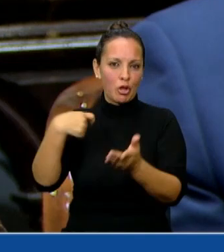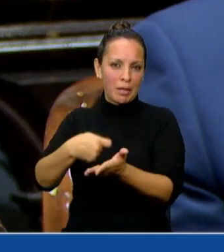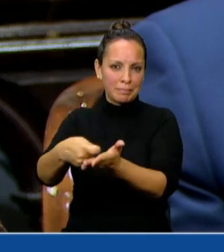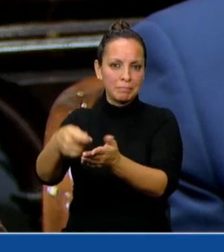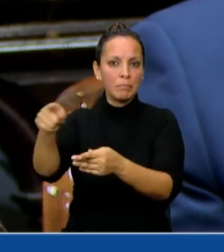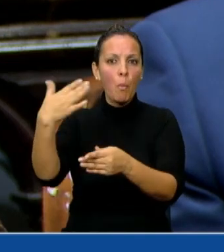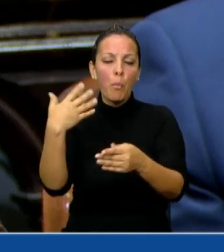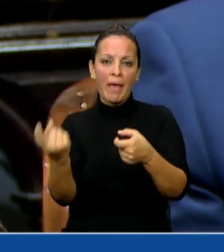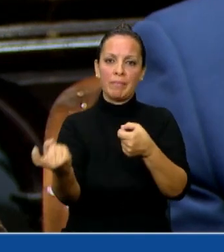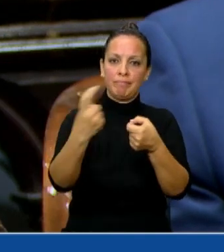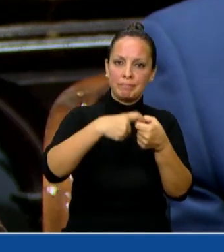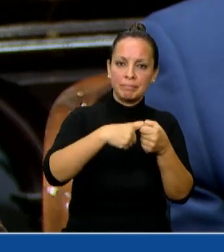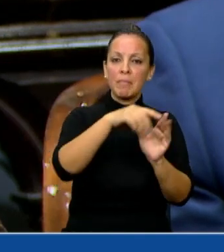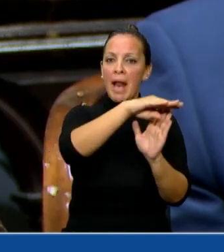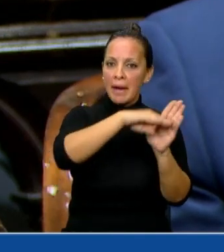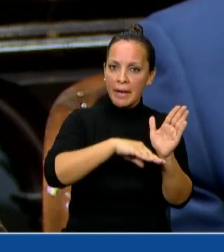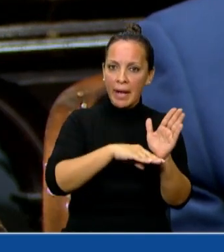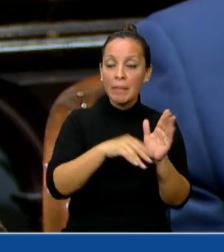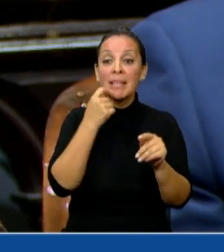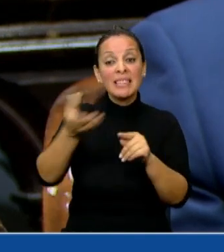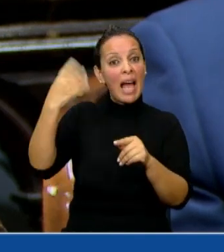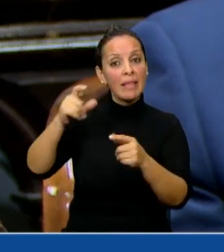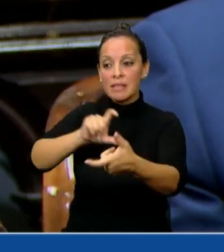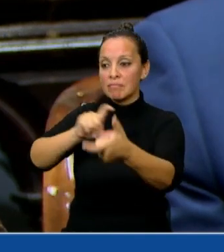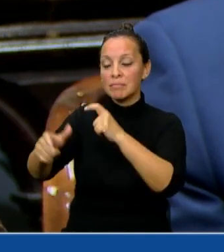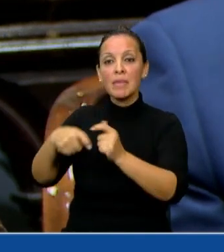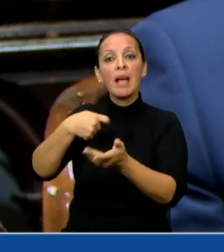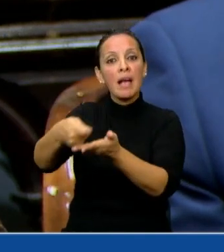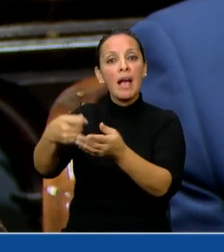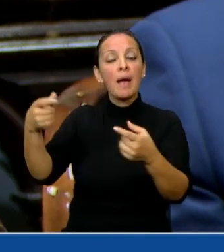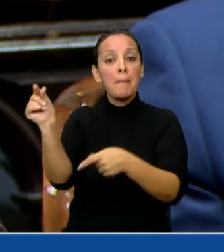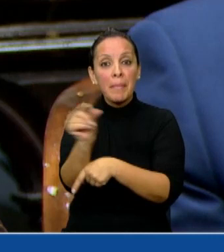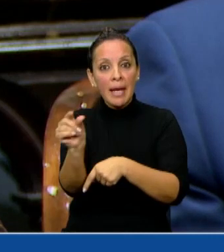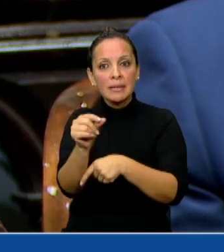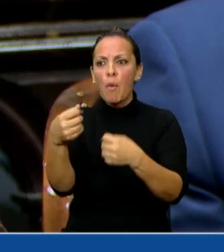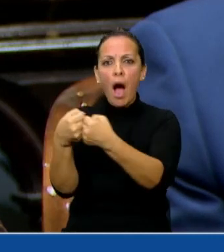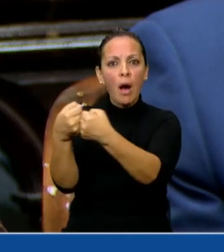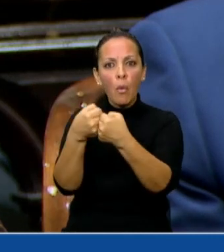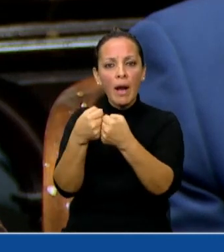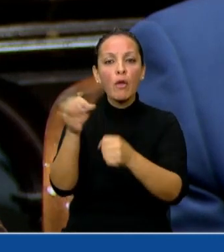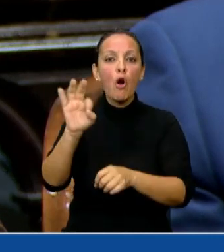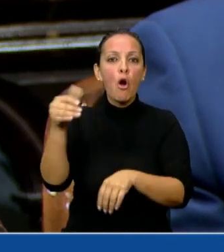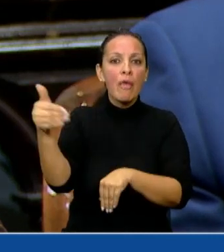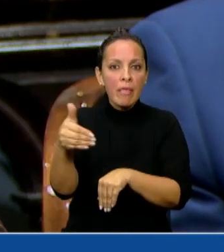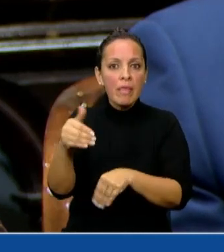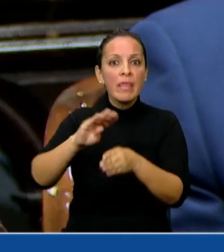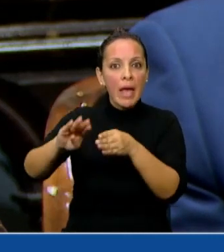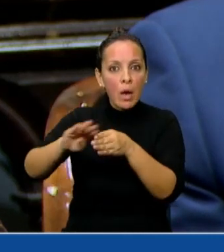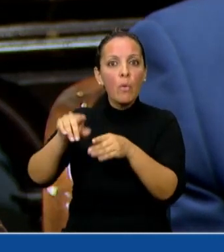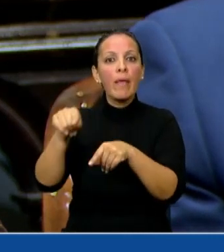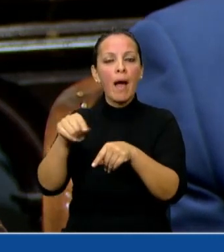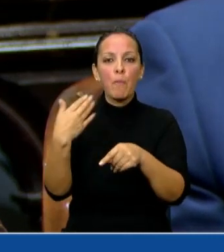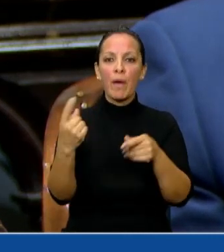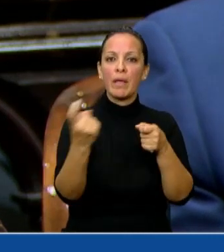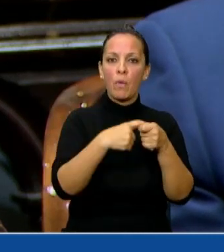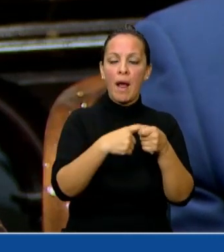al régimen aun cuando hubieran refinanciado sus créditos por acuerdo entre las partes o existiera mora. En dichos casos, el